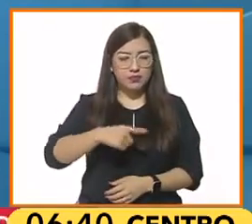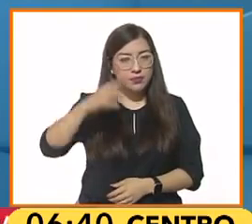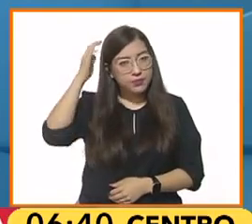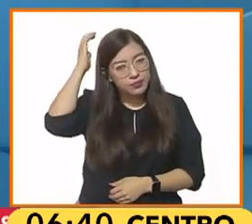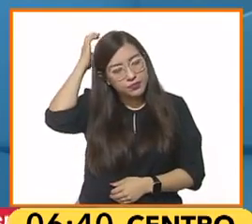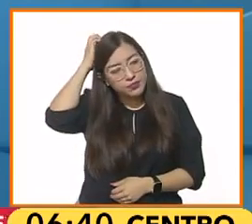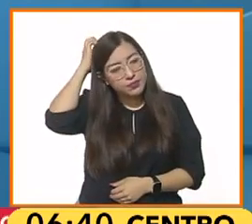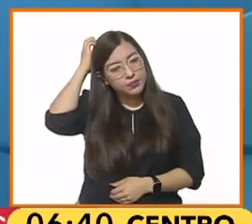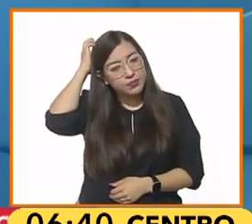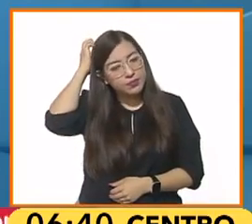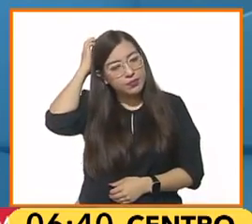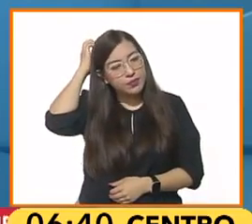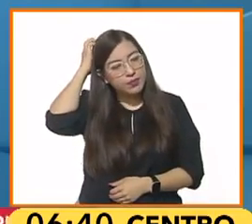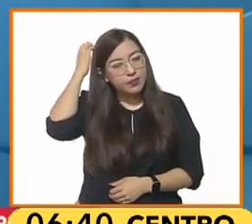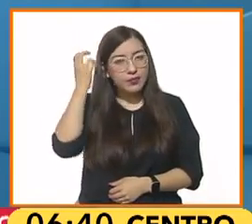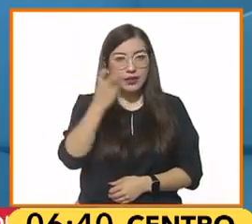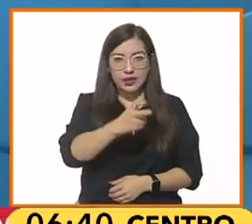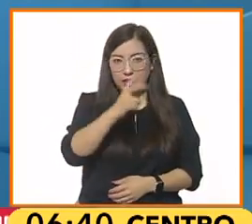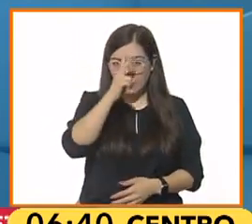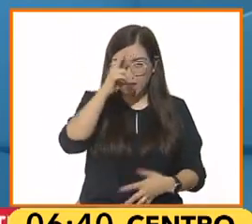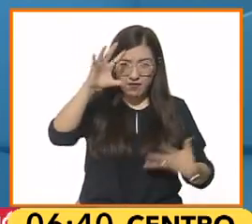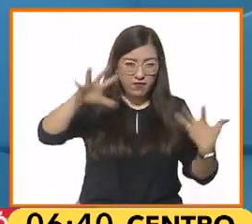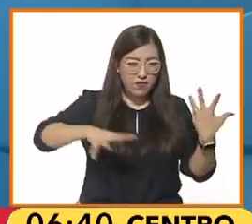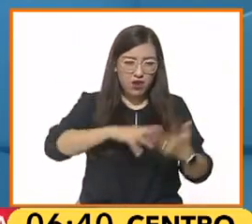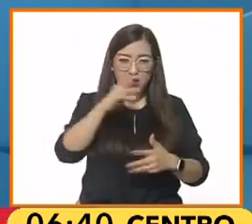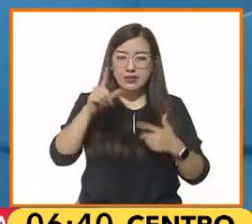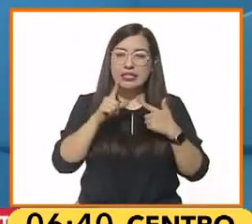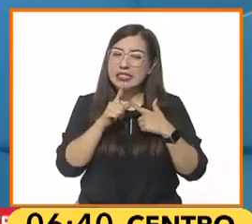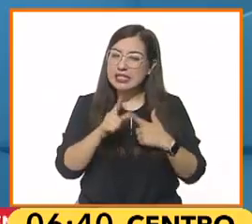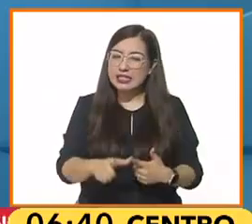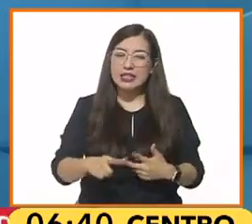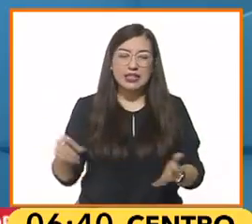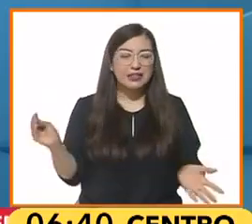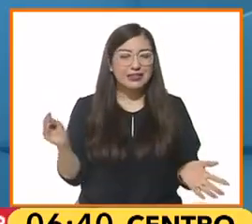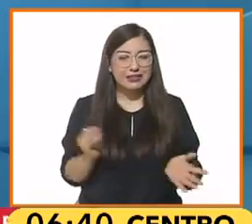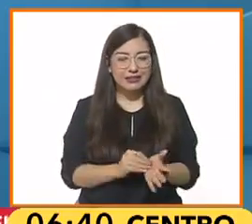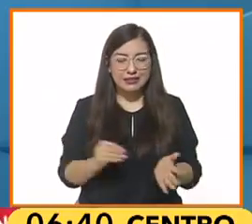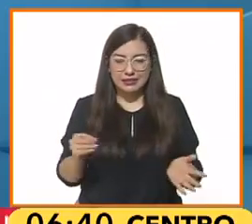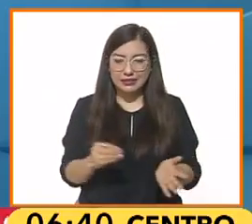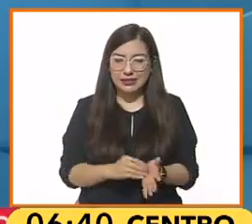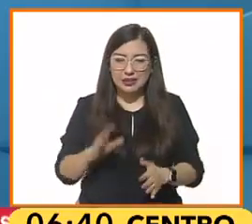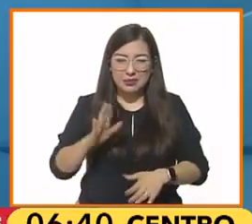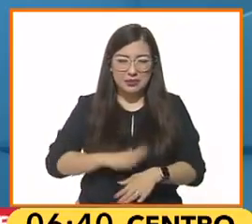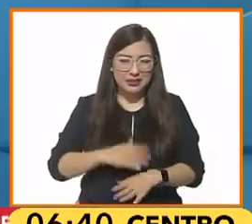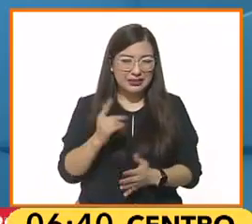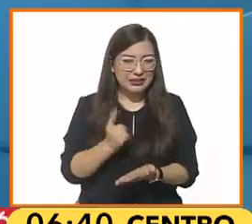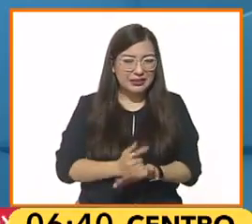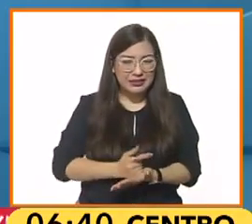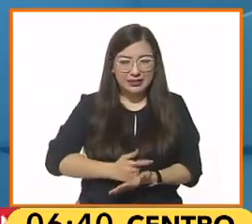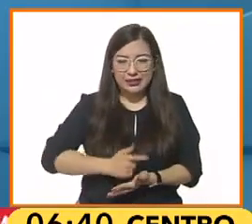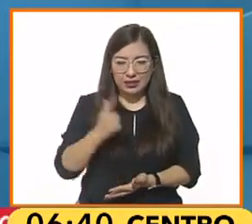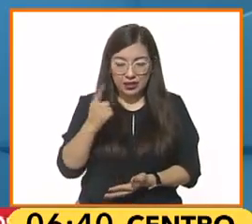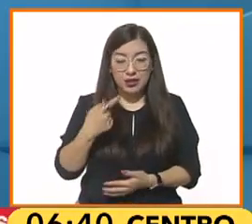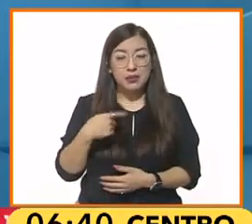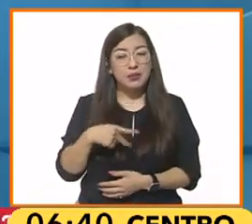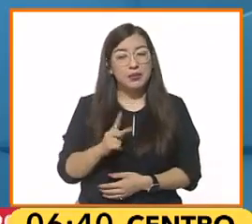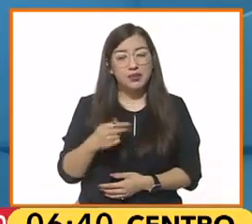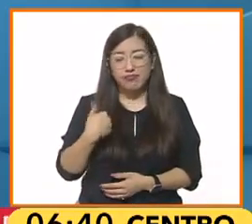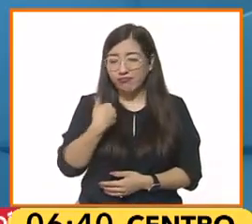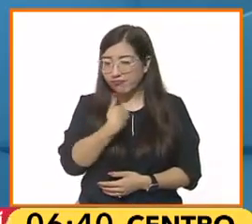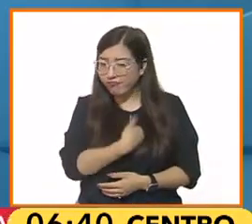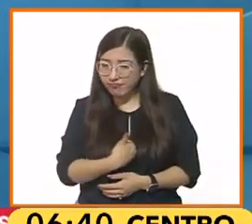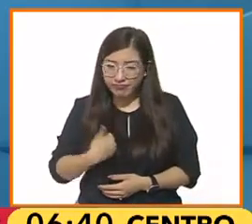estos ciclos de violencia no solamente se repitan, sino que se agudicen, pero también con esto, lamentablemente, Guadalupe, se